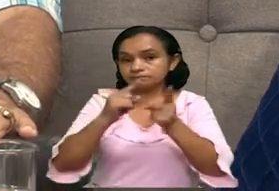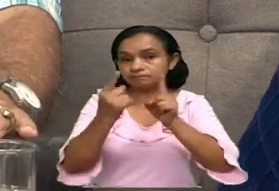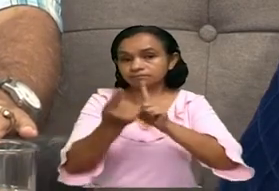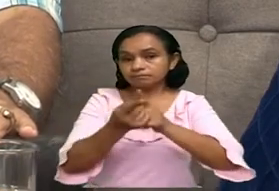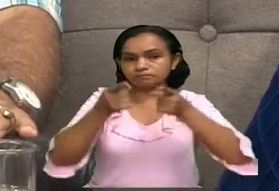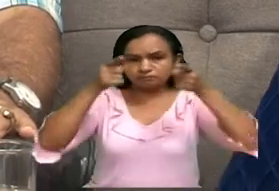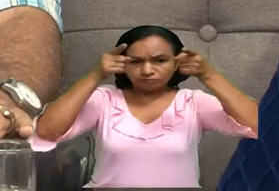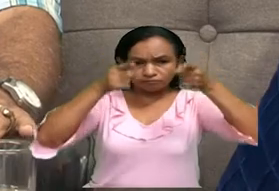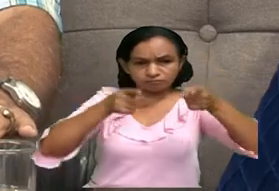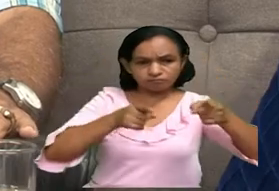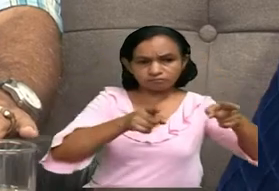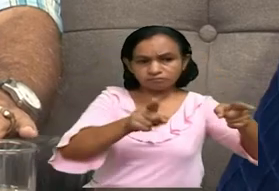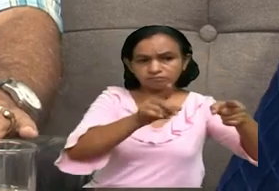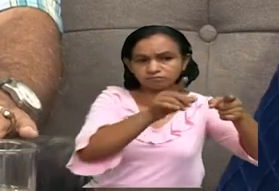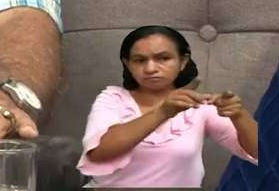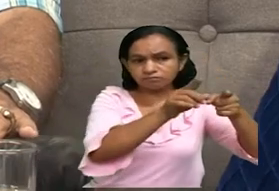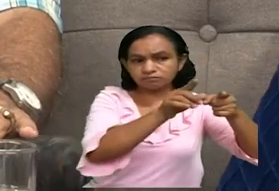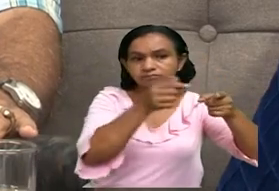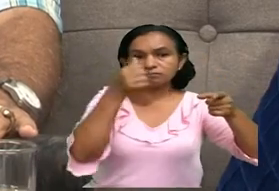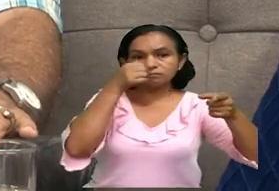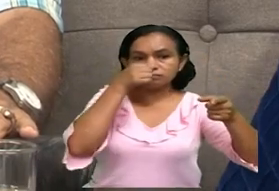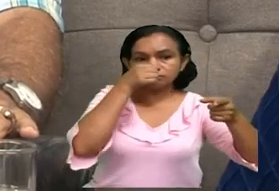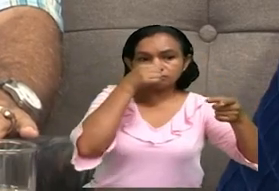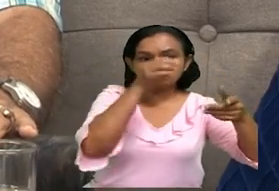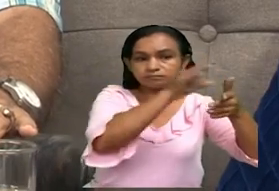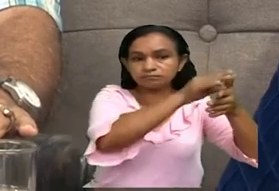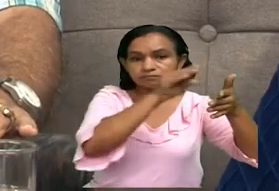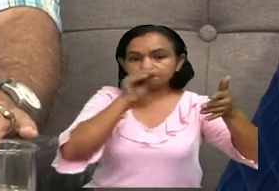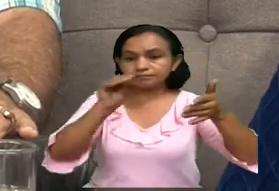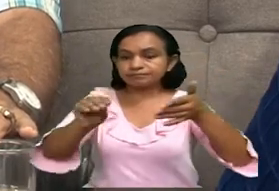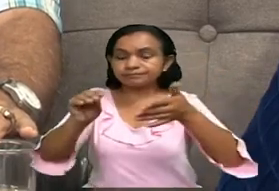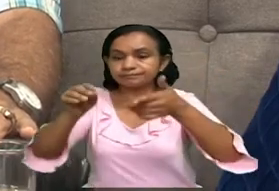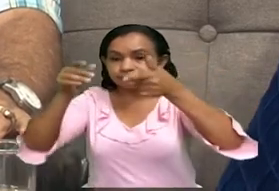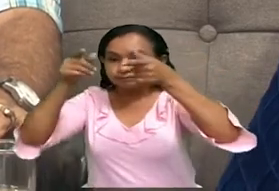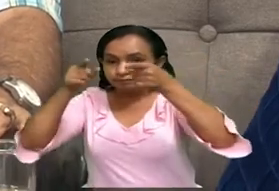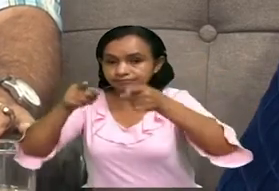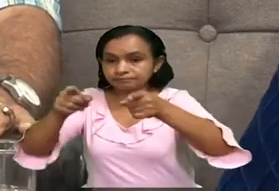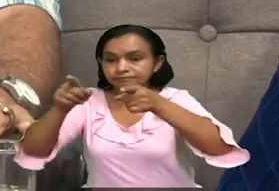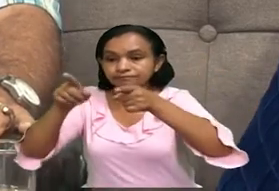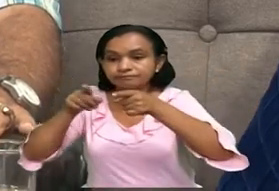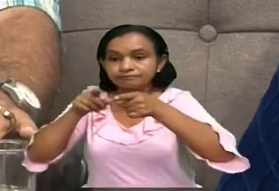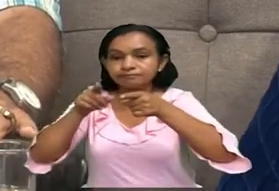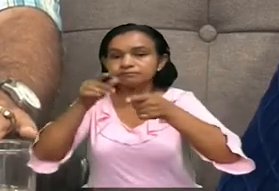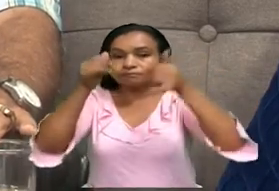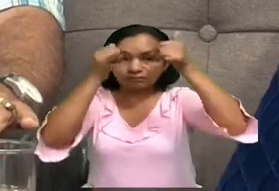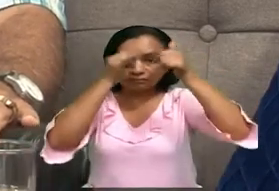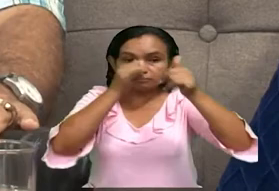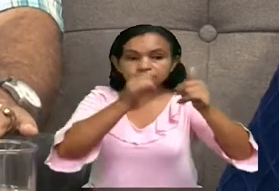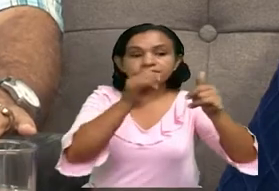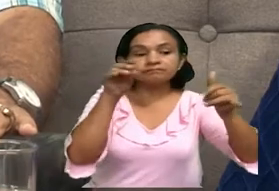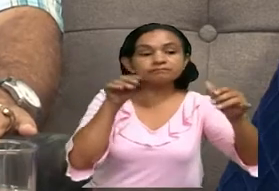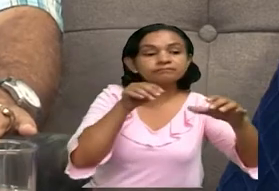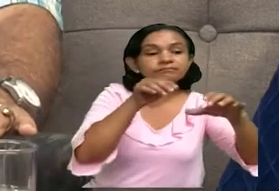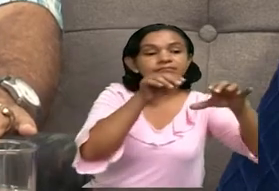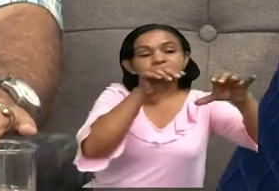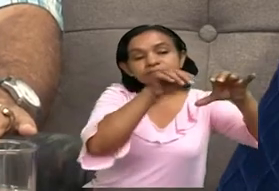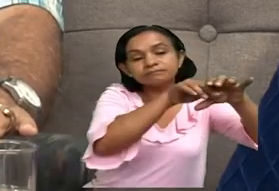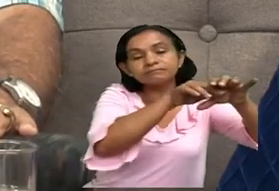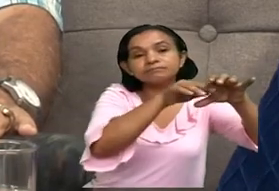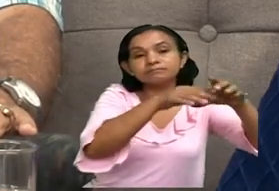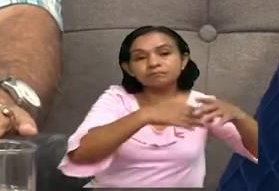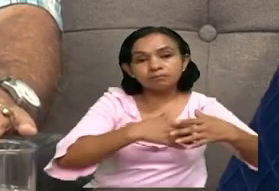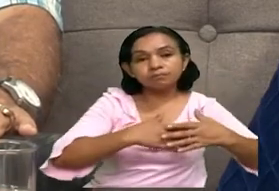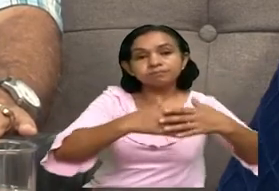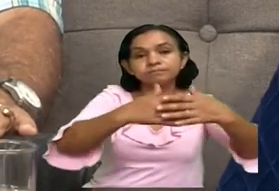a partir de semen de calidad, de identificación de estos sementales, de clasificación de los mismos, etcétera, que son